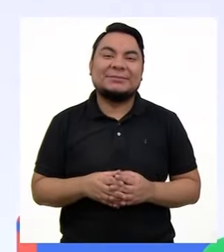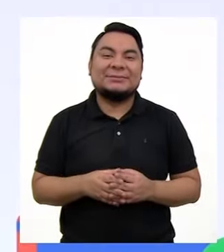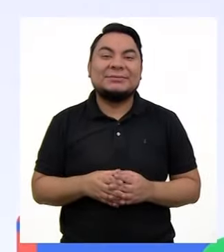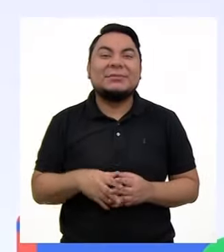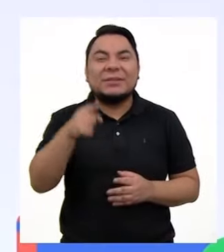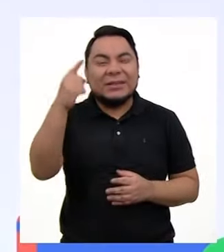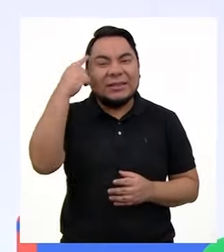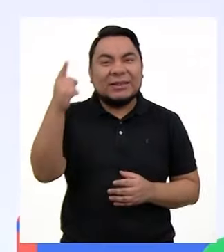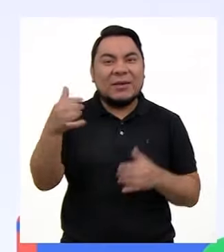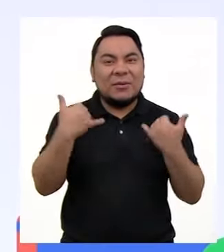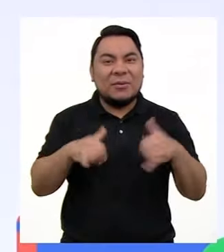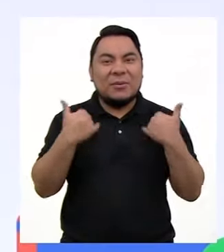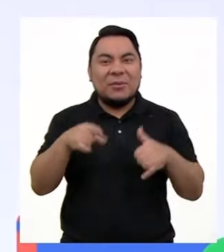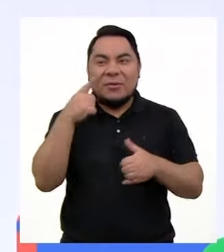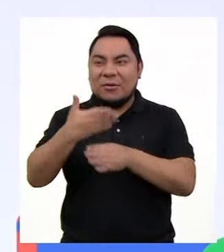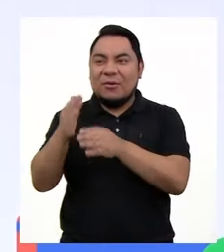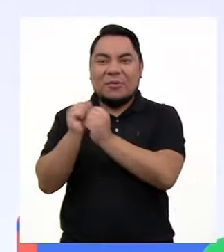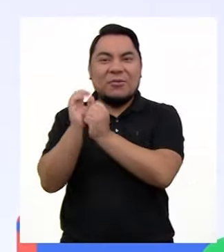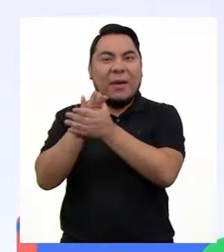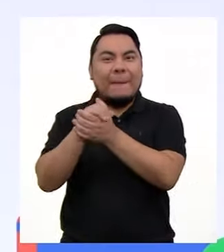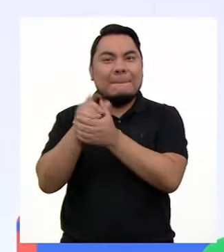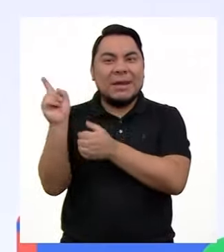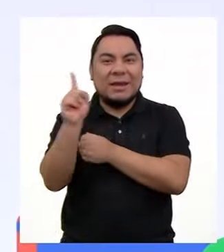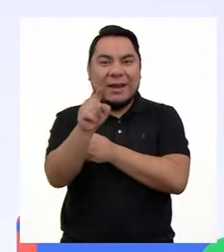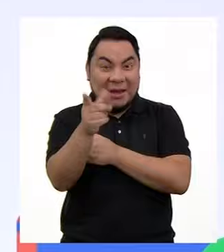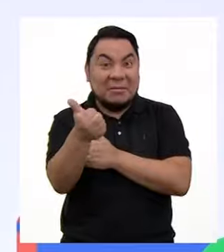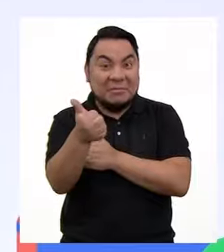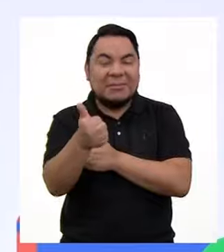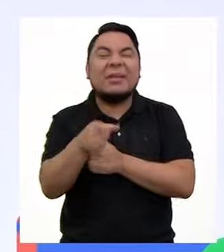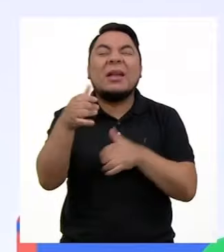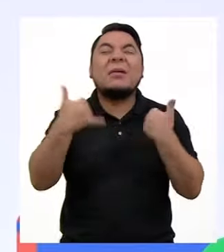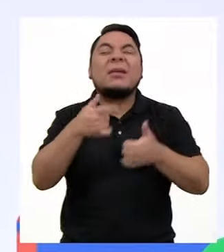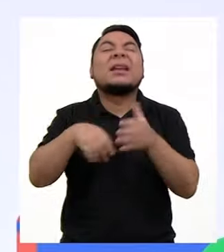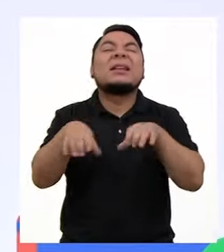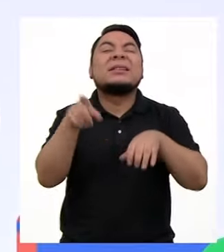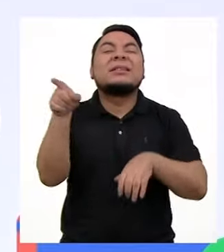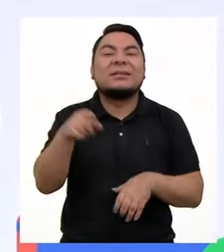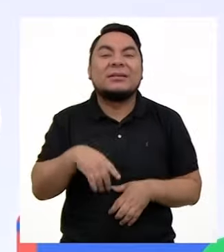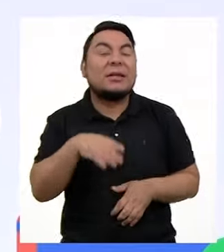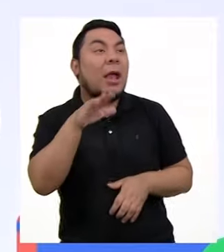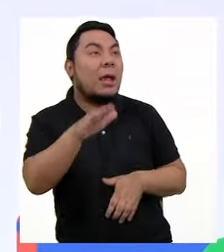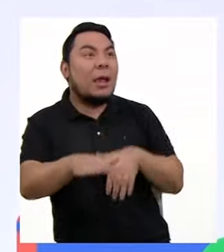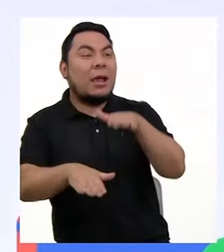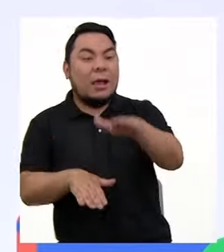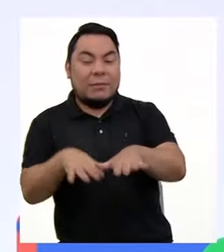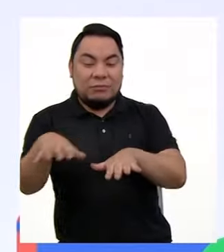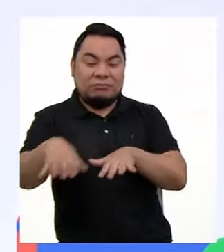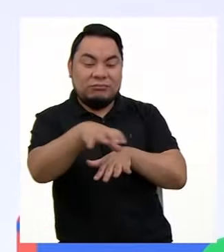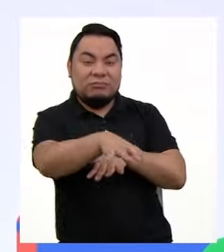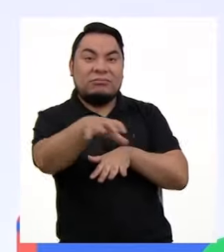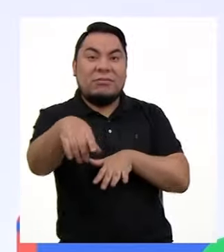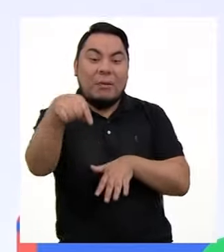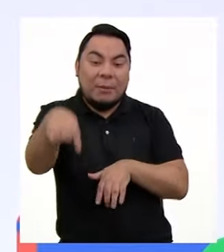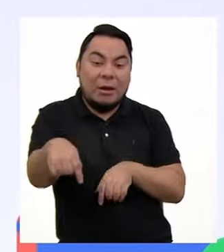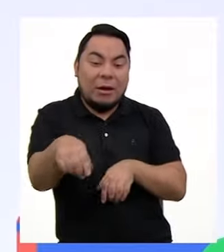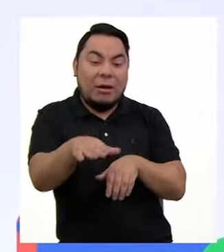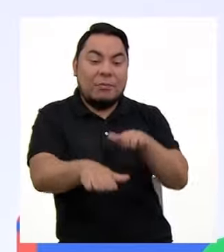¿Qué les pareció el juego que les compartió mi amiga? ¿Qué juego hizo? Camino sobre diferentes